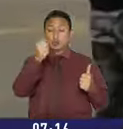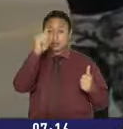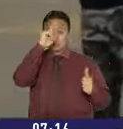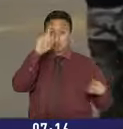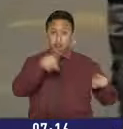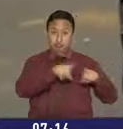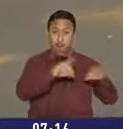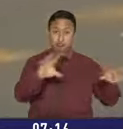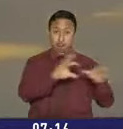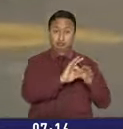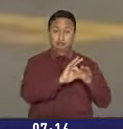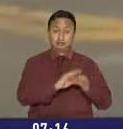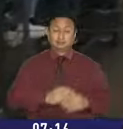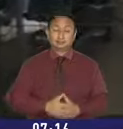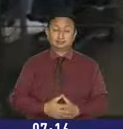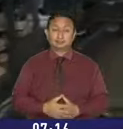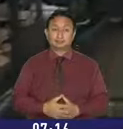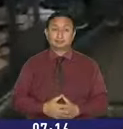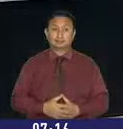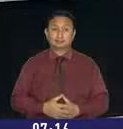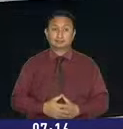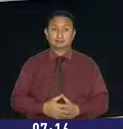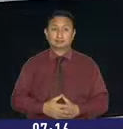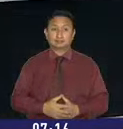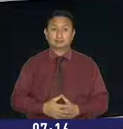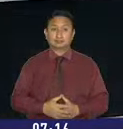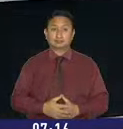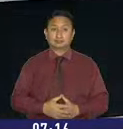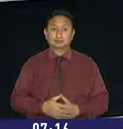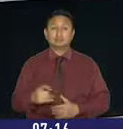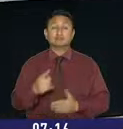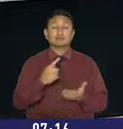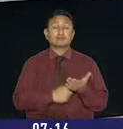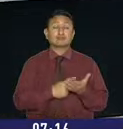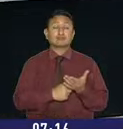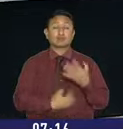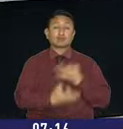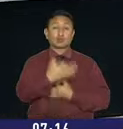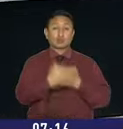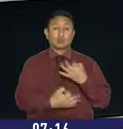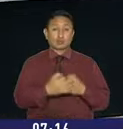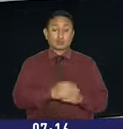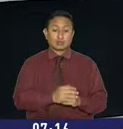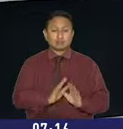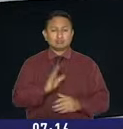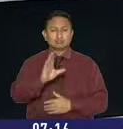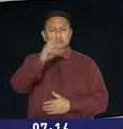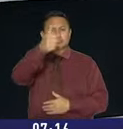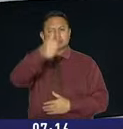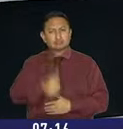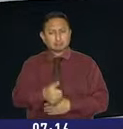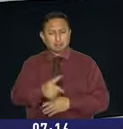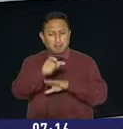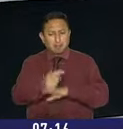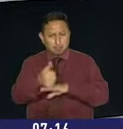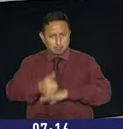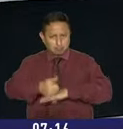Navarro. Y analistas jurídicos evalúan la decisión del juez que concedió el habeas corpus a favor de Jorge